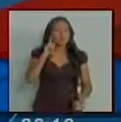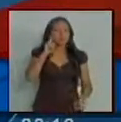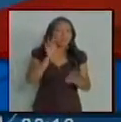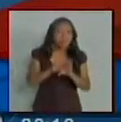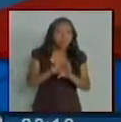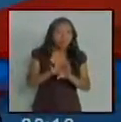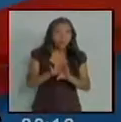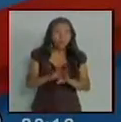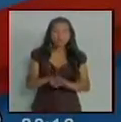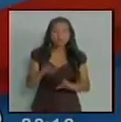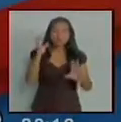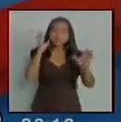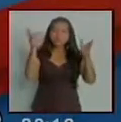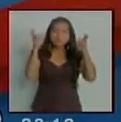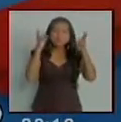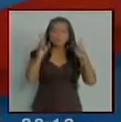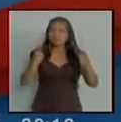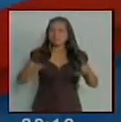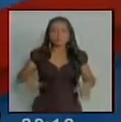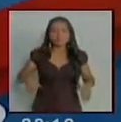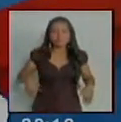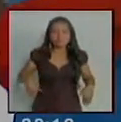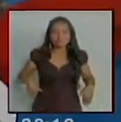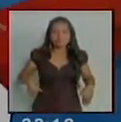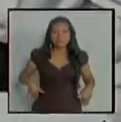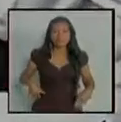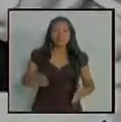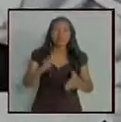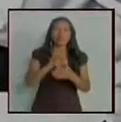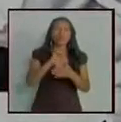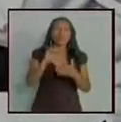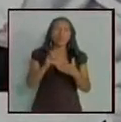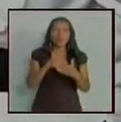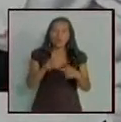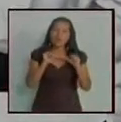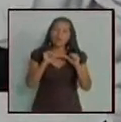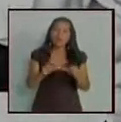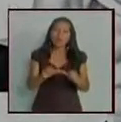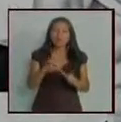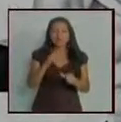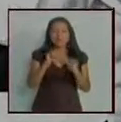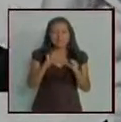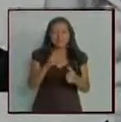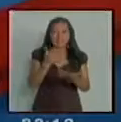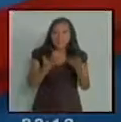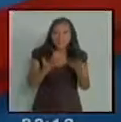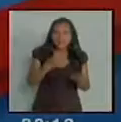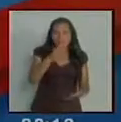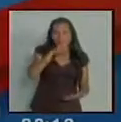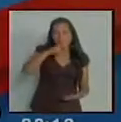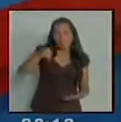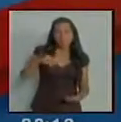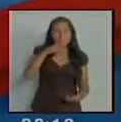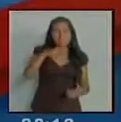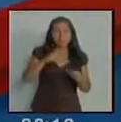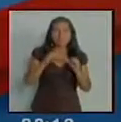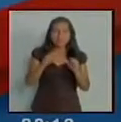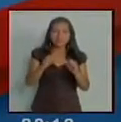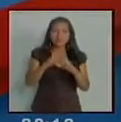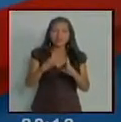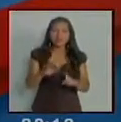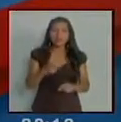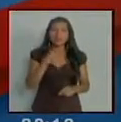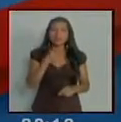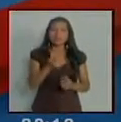auditiva, estos sonidos tienden a desaparecer o se mantienen, pero en baja cantidad, y la voz también va cambiando